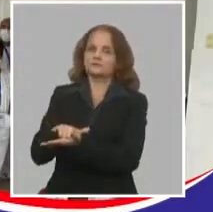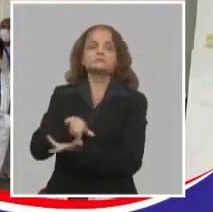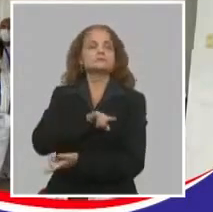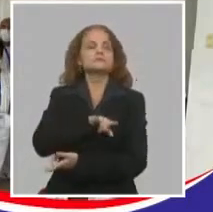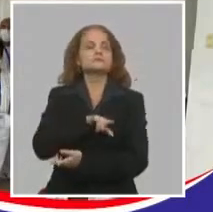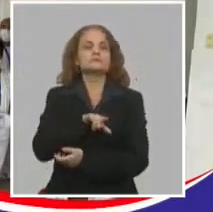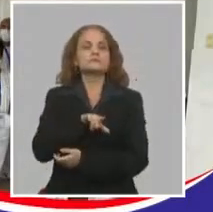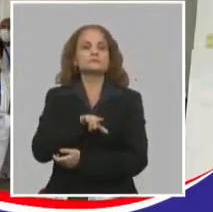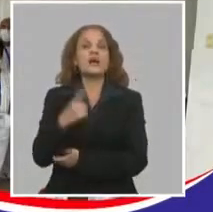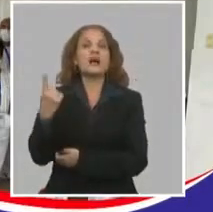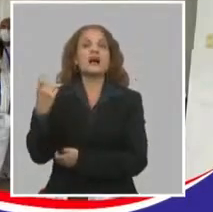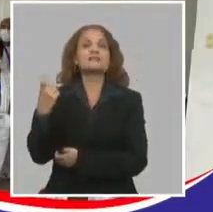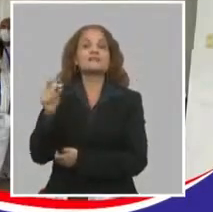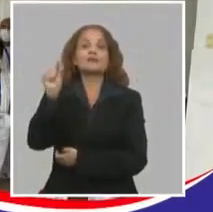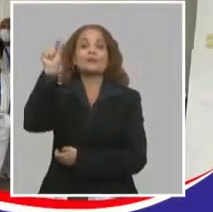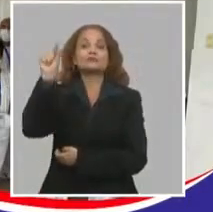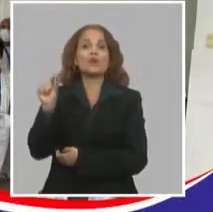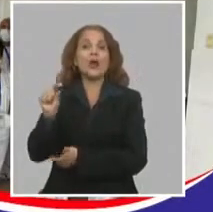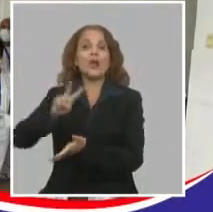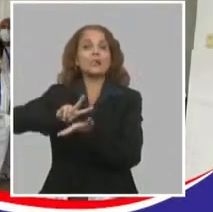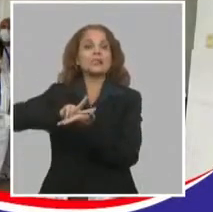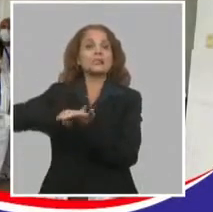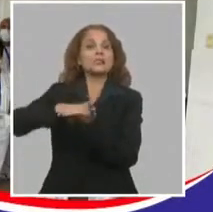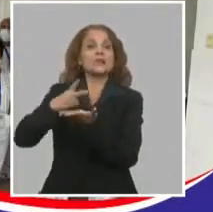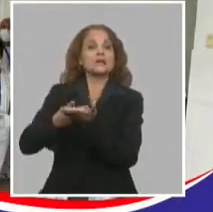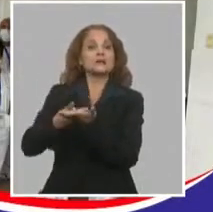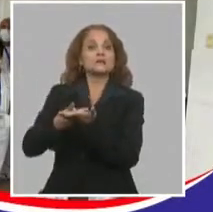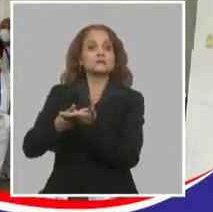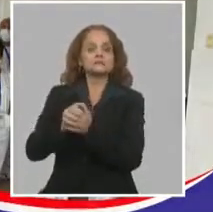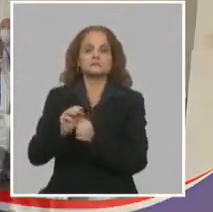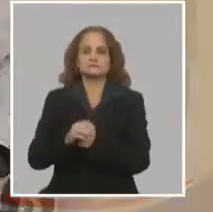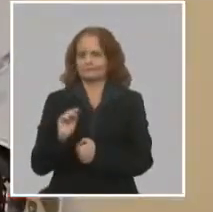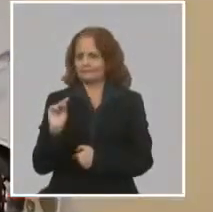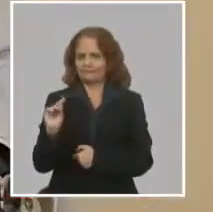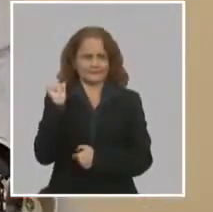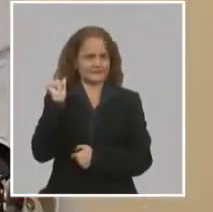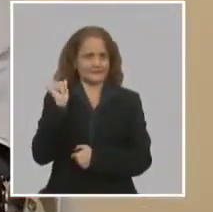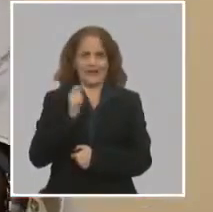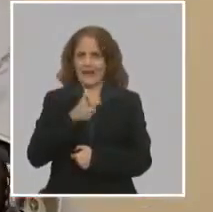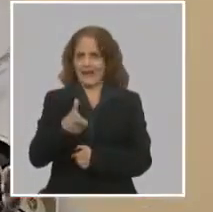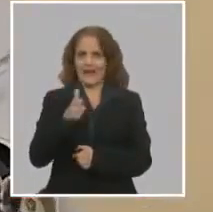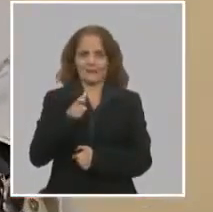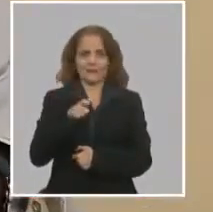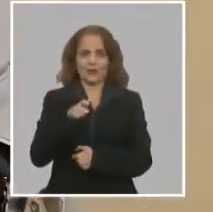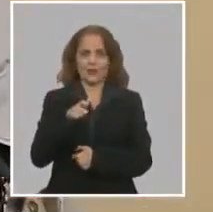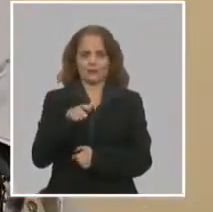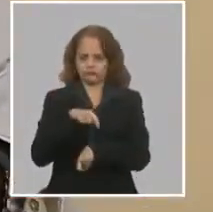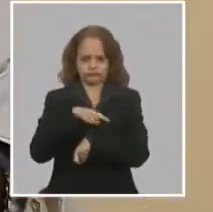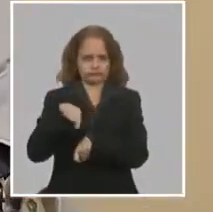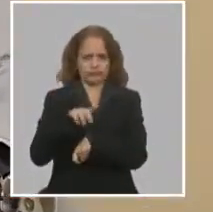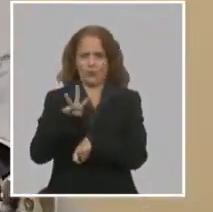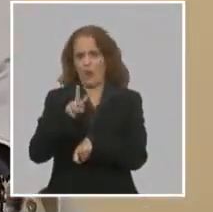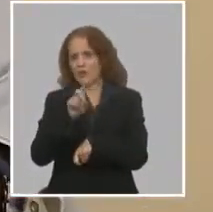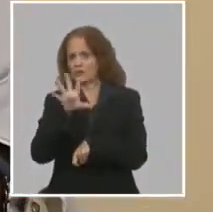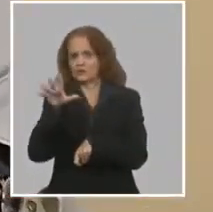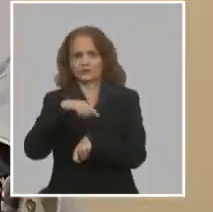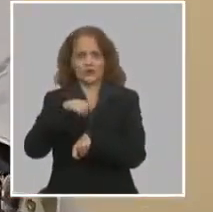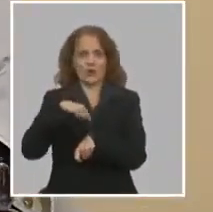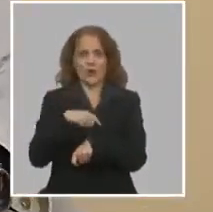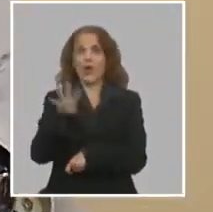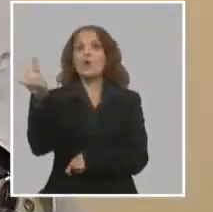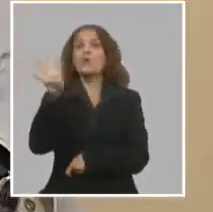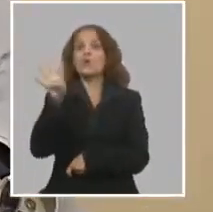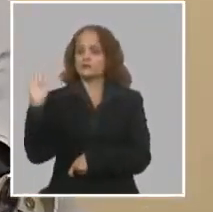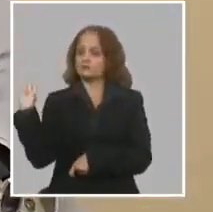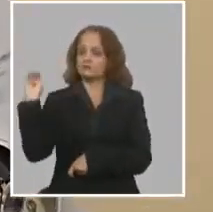dijo, hace falta buscar traductores. Y aparecieron en menos de 4 o 5 horas, 4